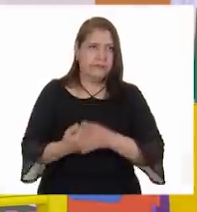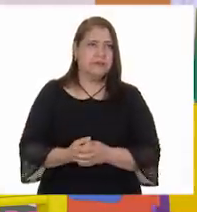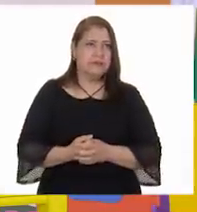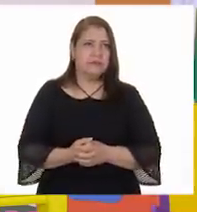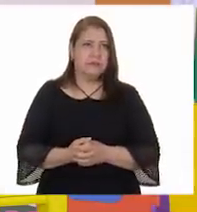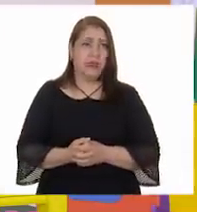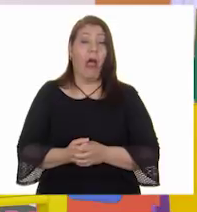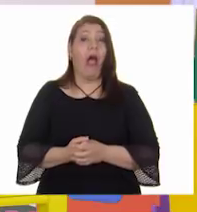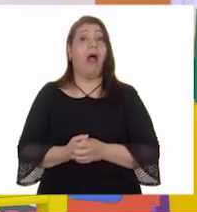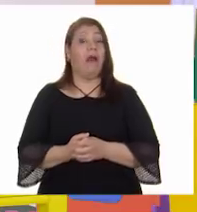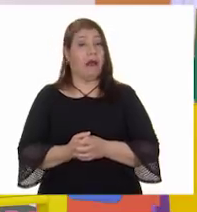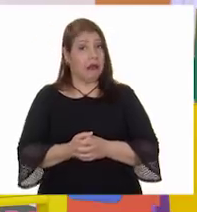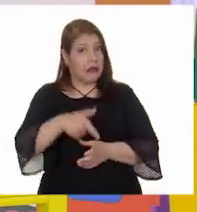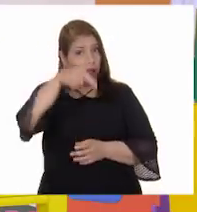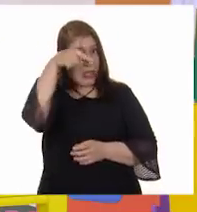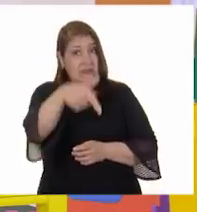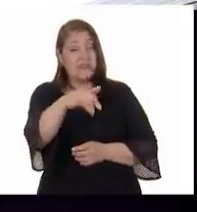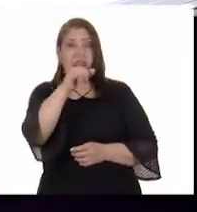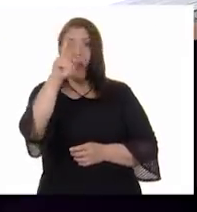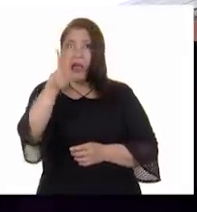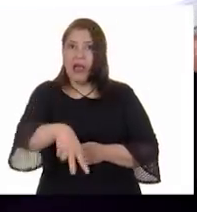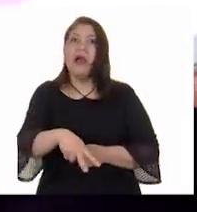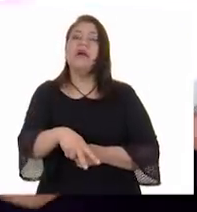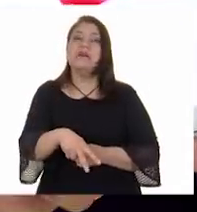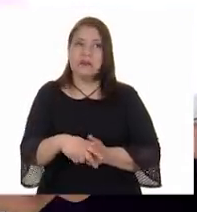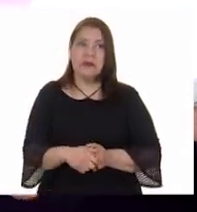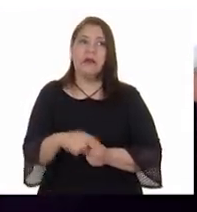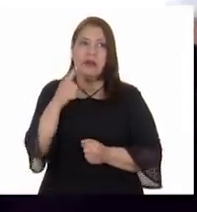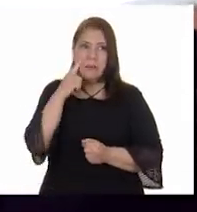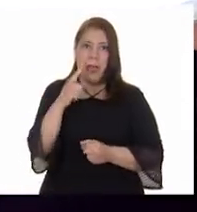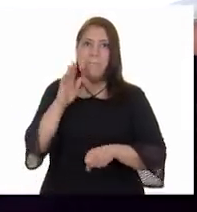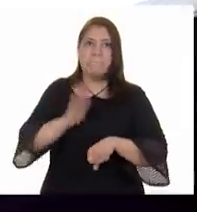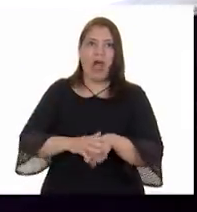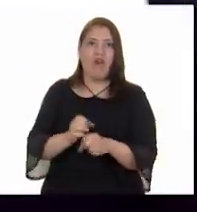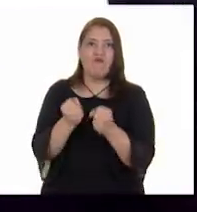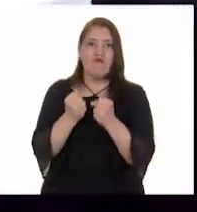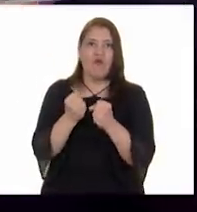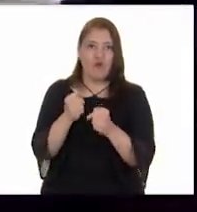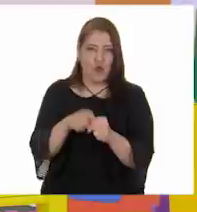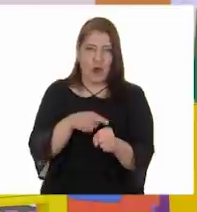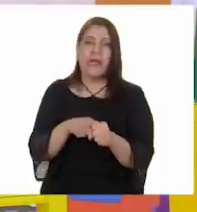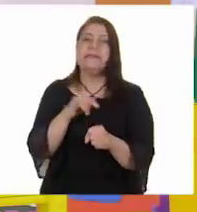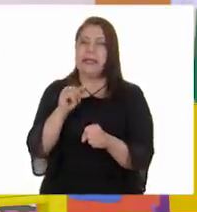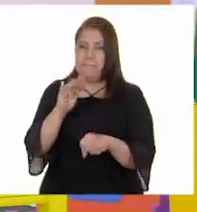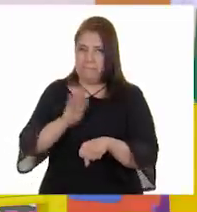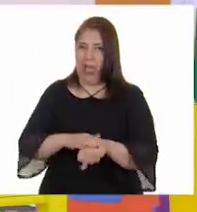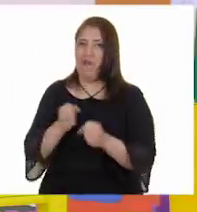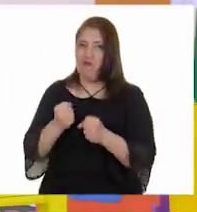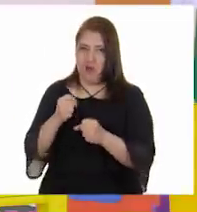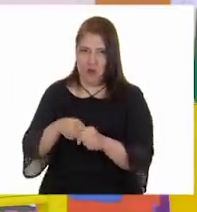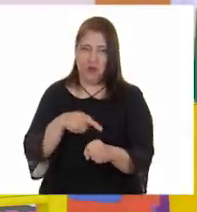Uy, sí, es cierto. ¿Ya vieron, niñas y niños? Quedó muy intenso ese color. Súper intenso, pero